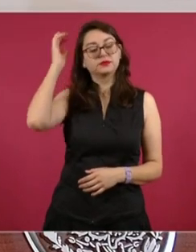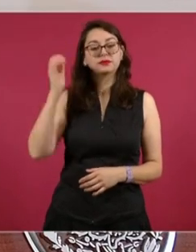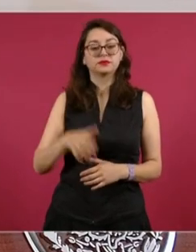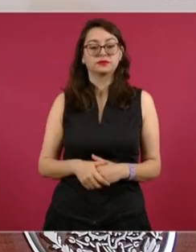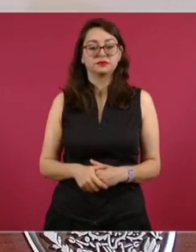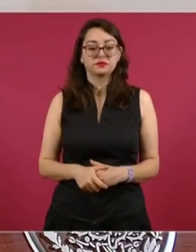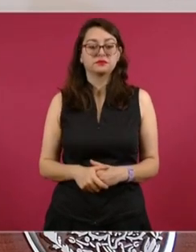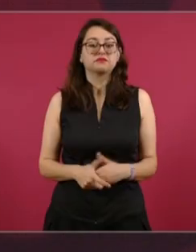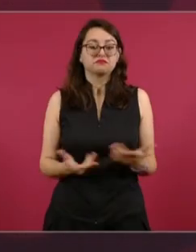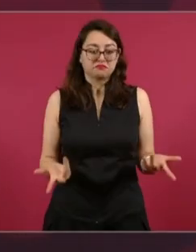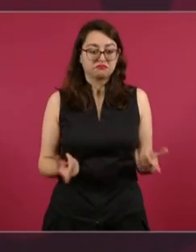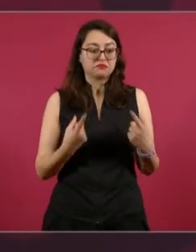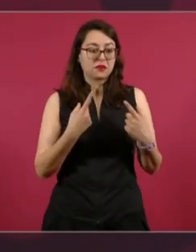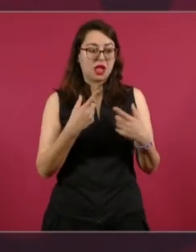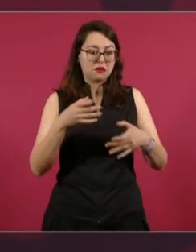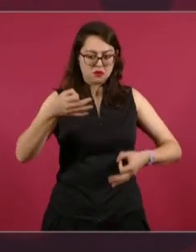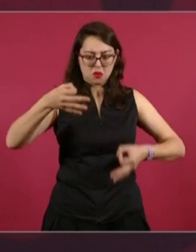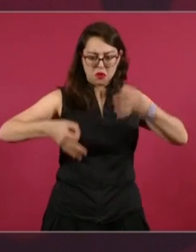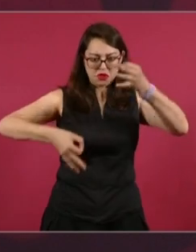buscar acuerdos